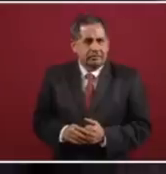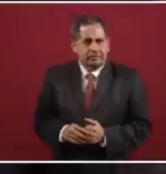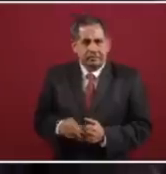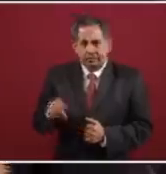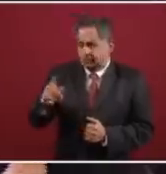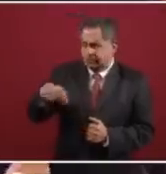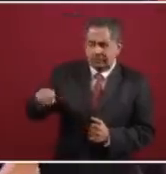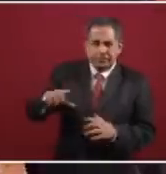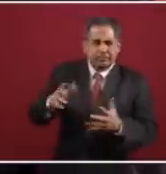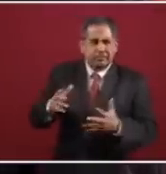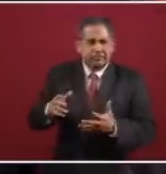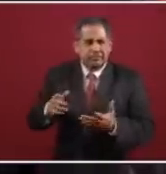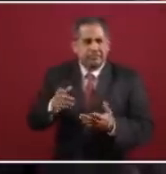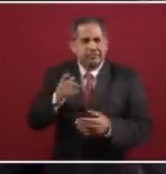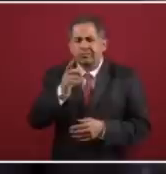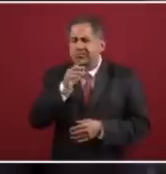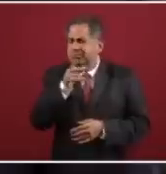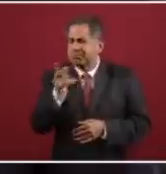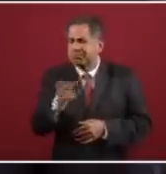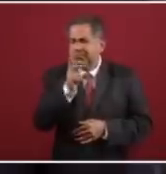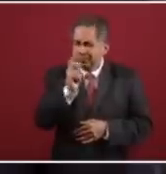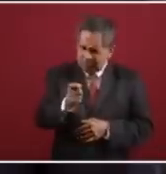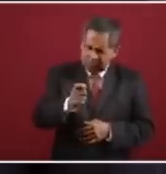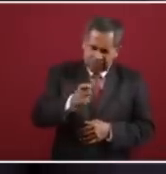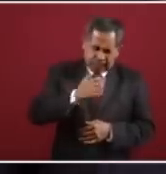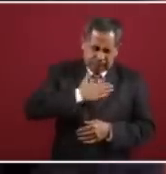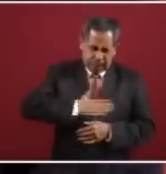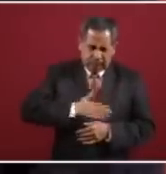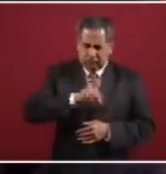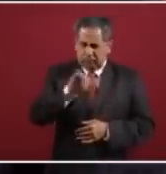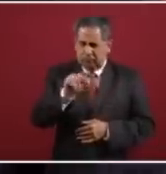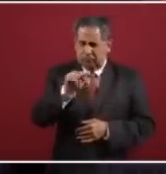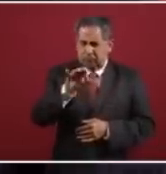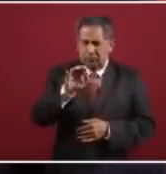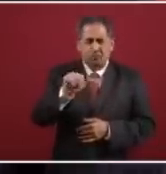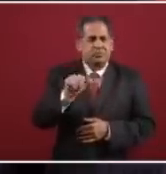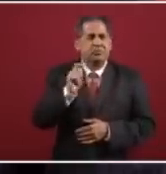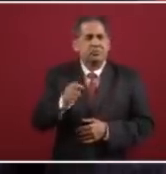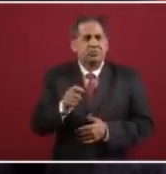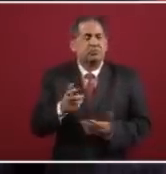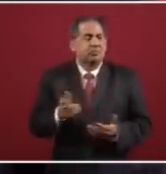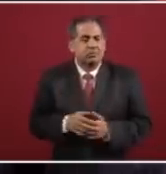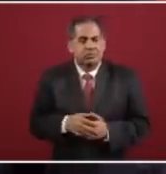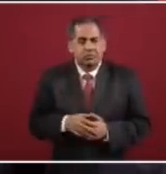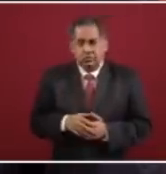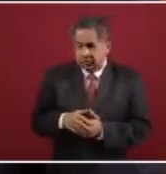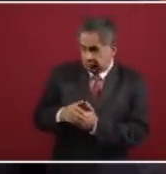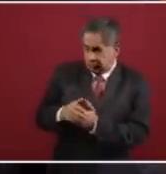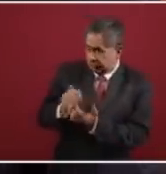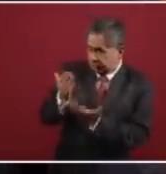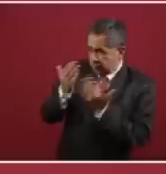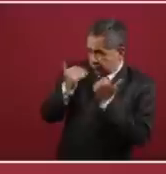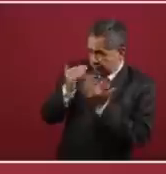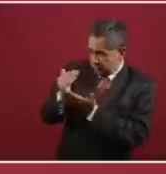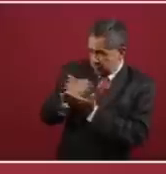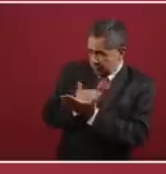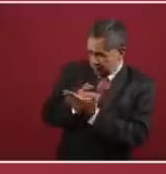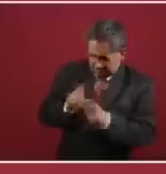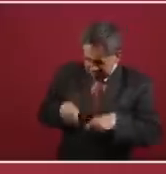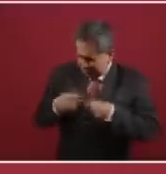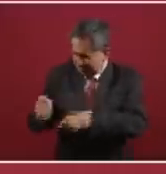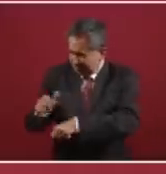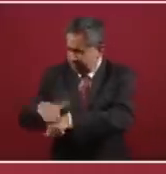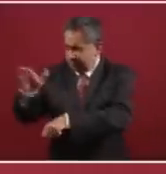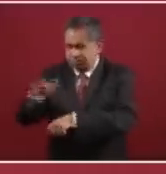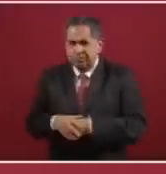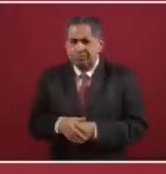¿Y qué es la justicia? Darle más al que tiene menos. No